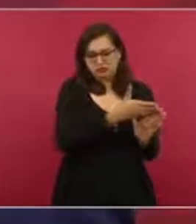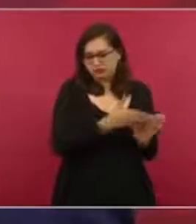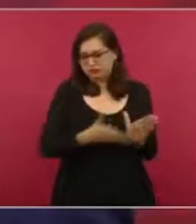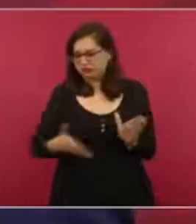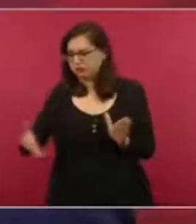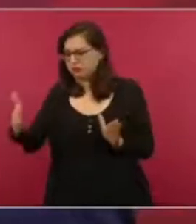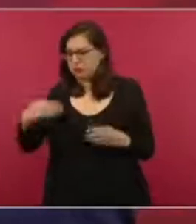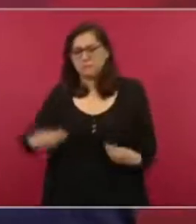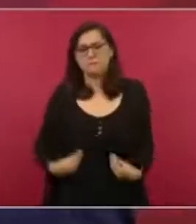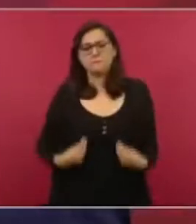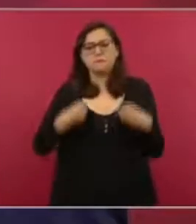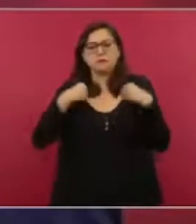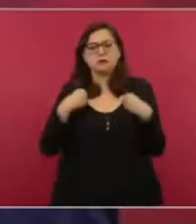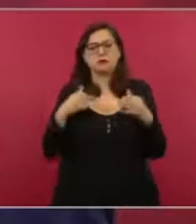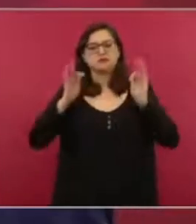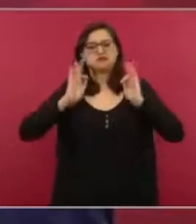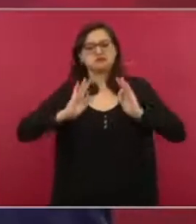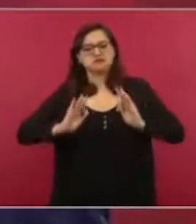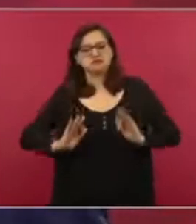preocupado por